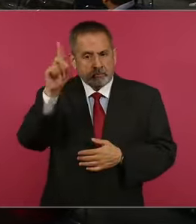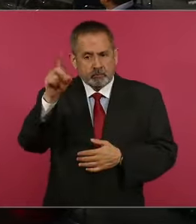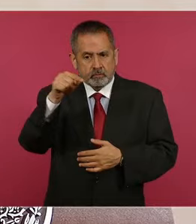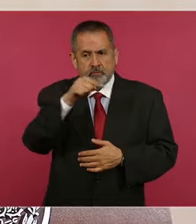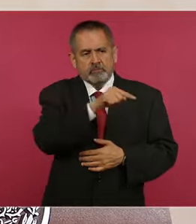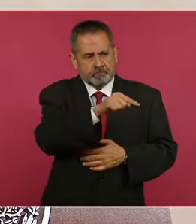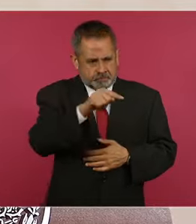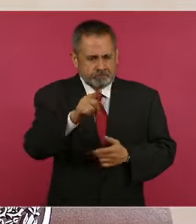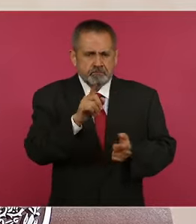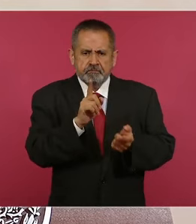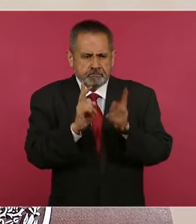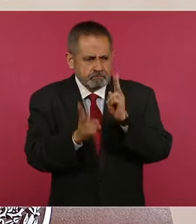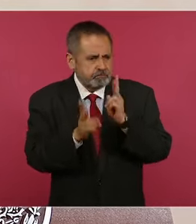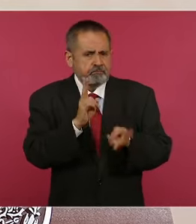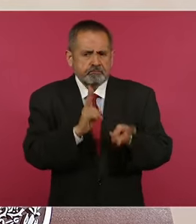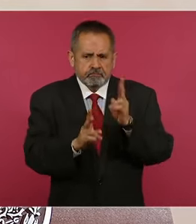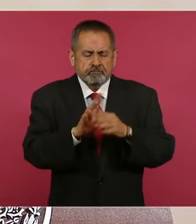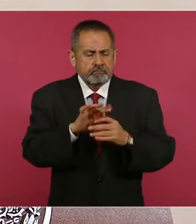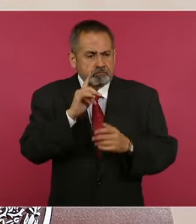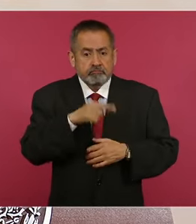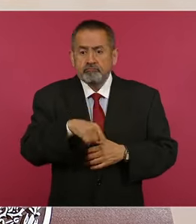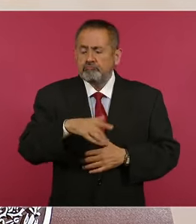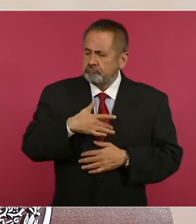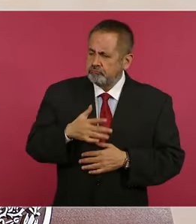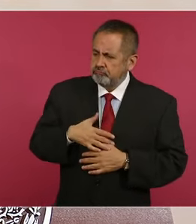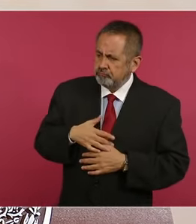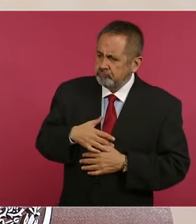hospitales y ya están aceptando